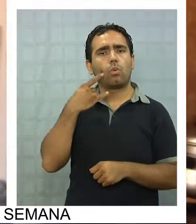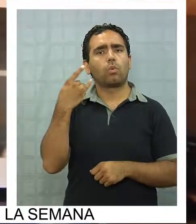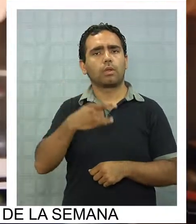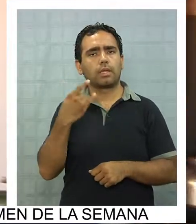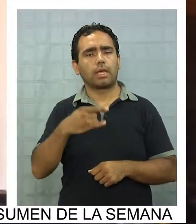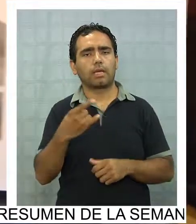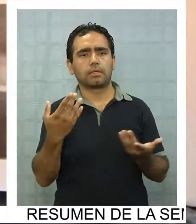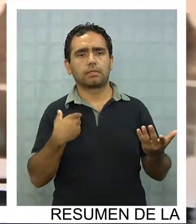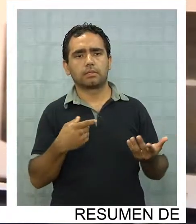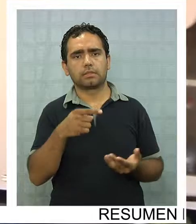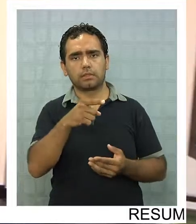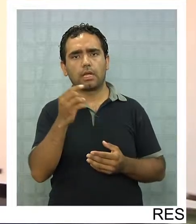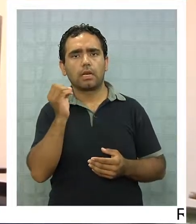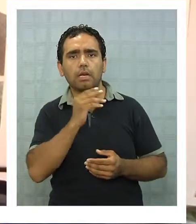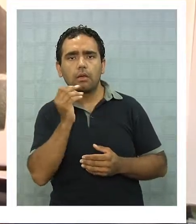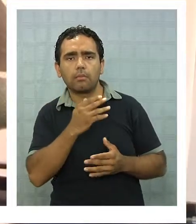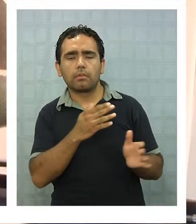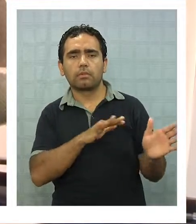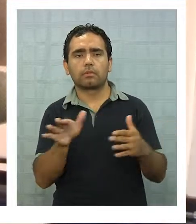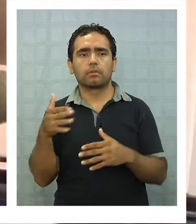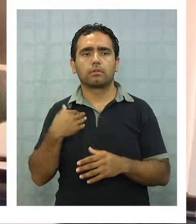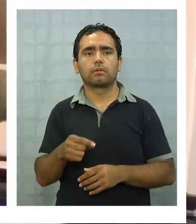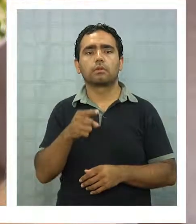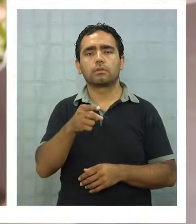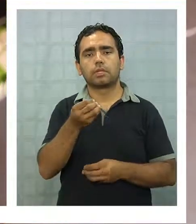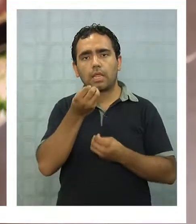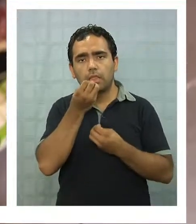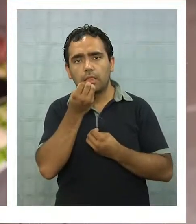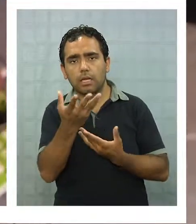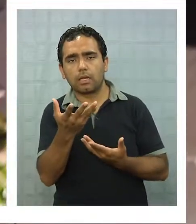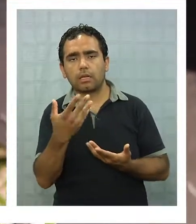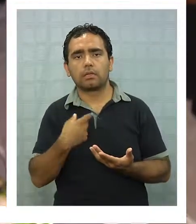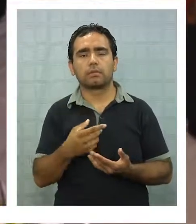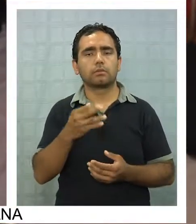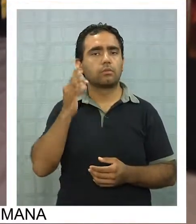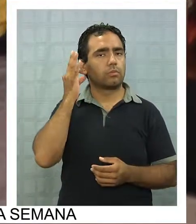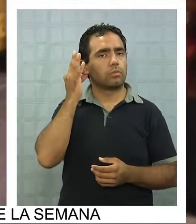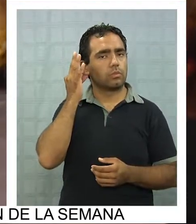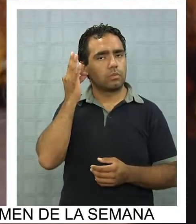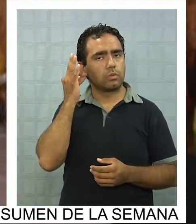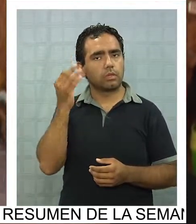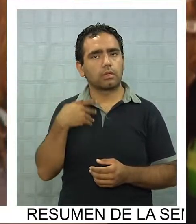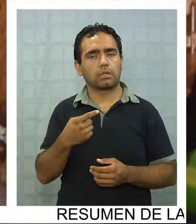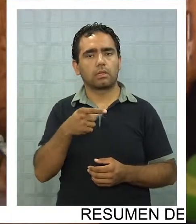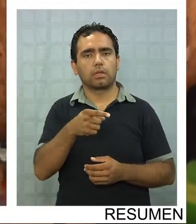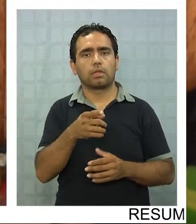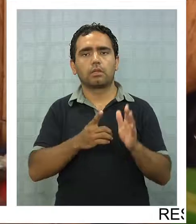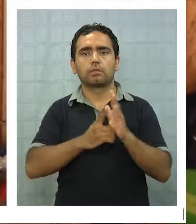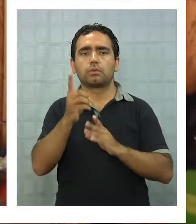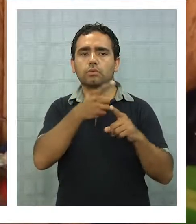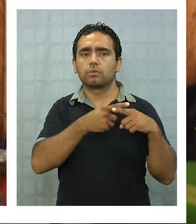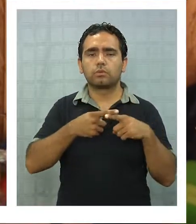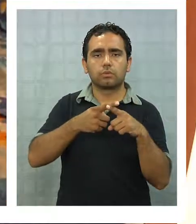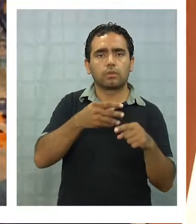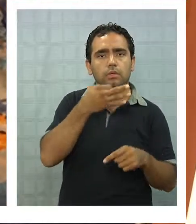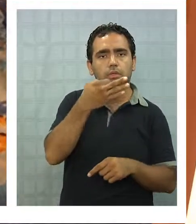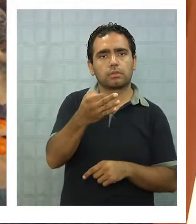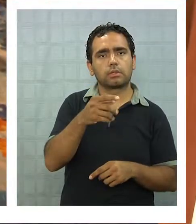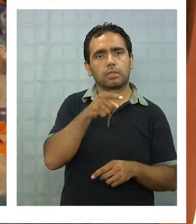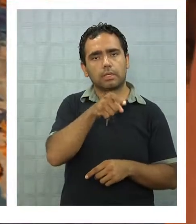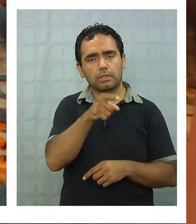de emergencia, que eran allegados y arrendatarios. Frente a estas declaraciones, la titular de Desarrollo Social de la región expresó que ese